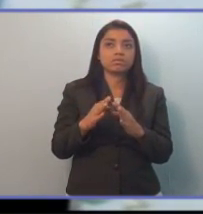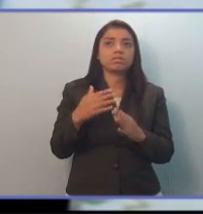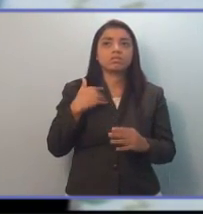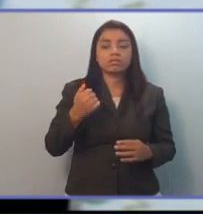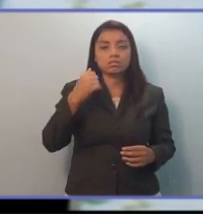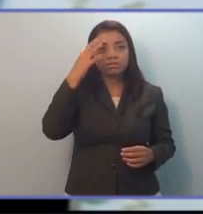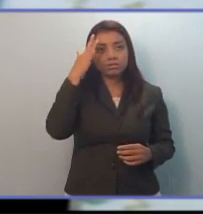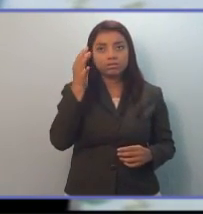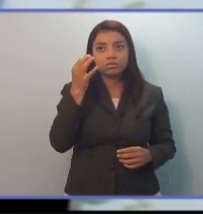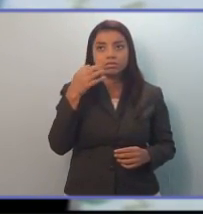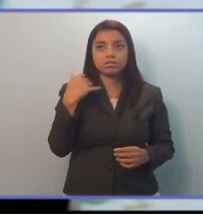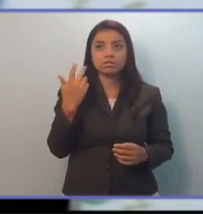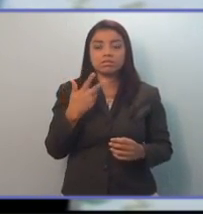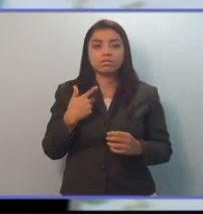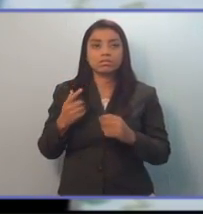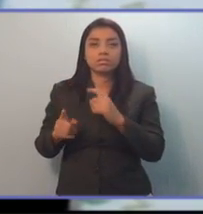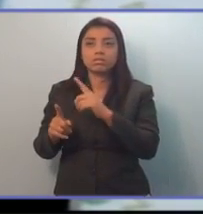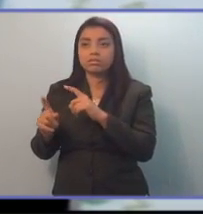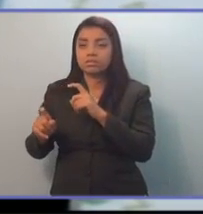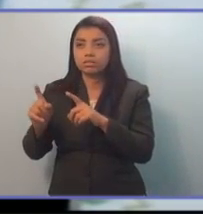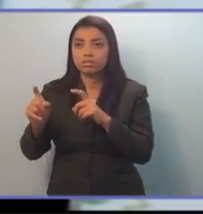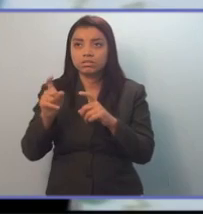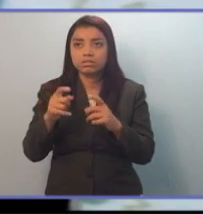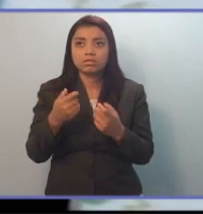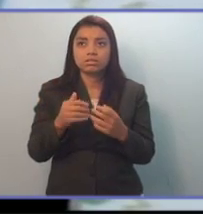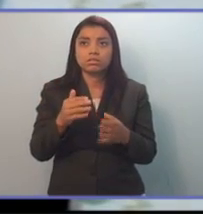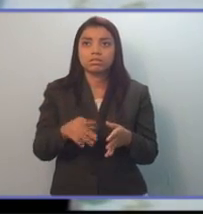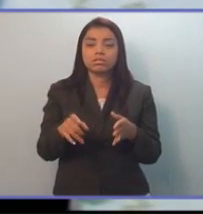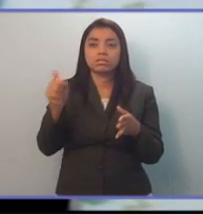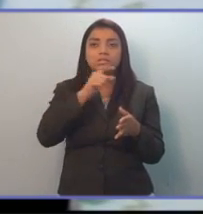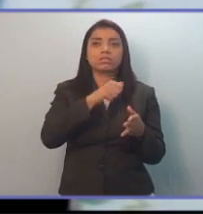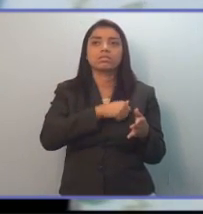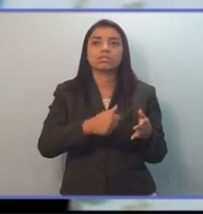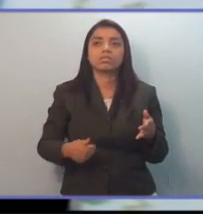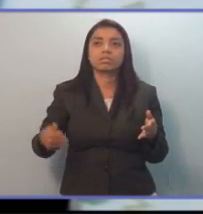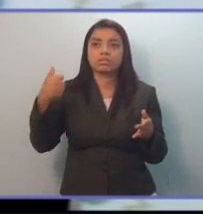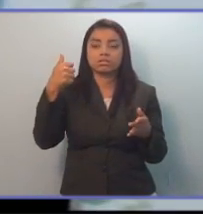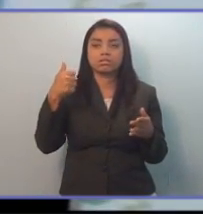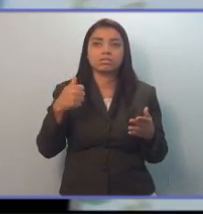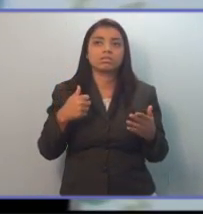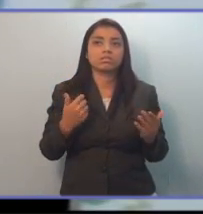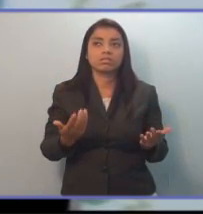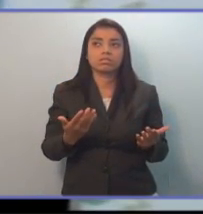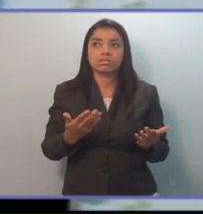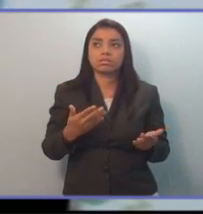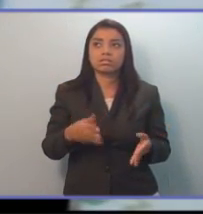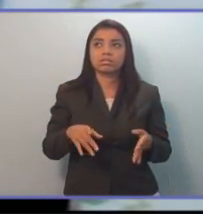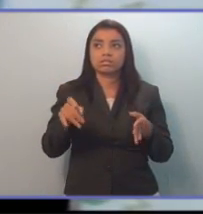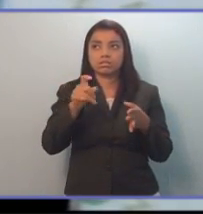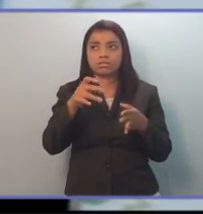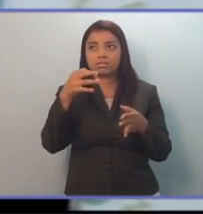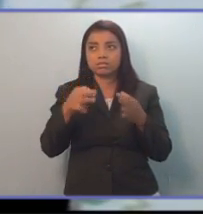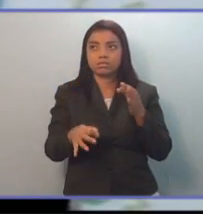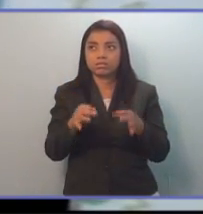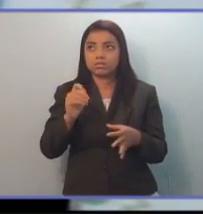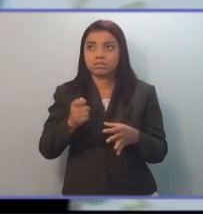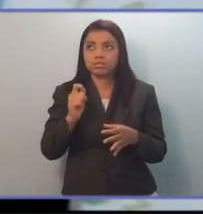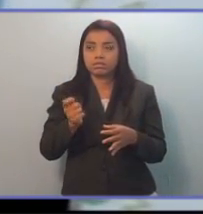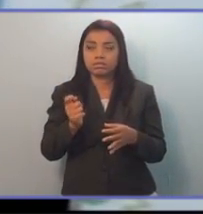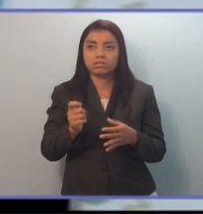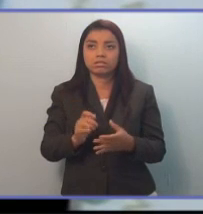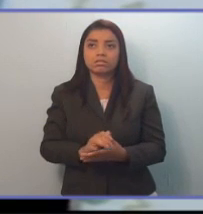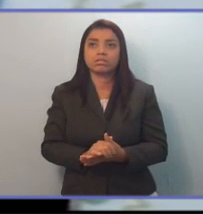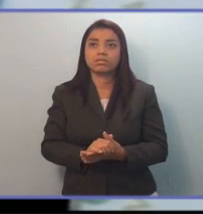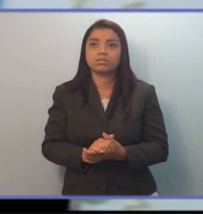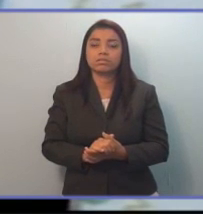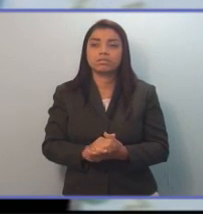nosotros pasásemos una encuesta en todos los funcionarios, pues, que ejercemos la función jurisdiccional, la mayor parte